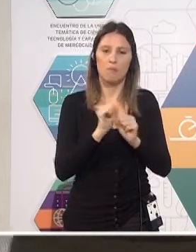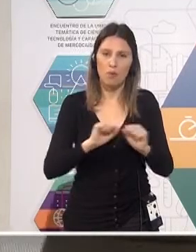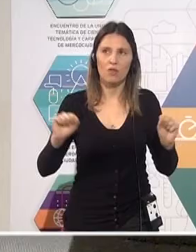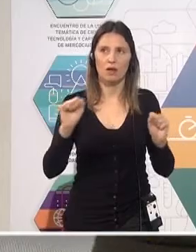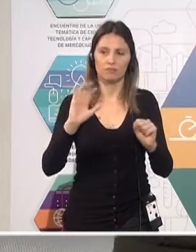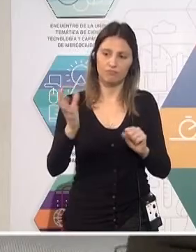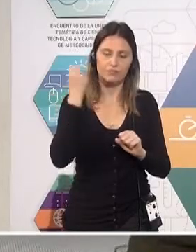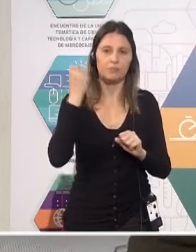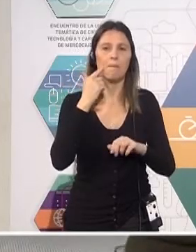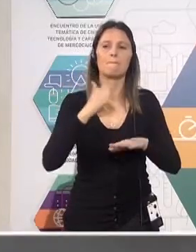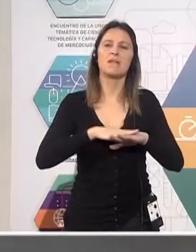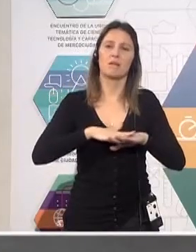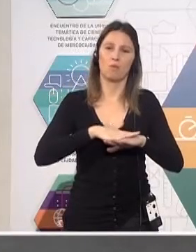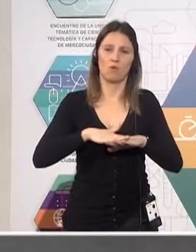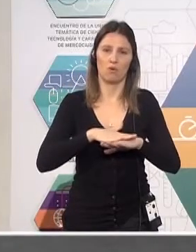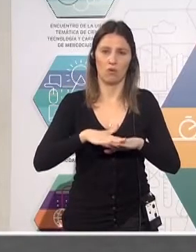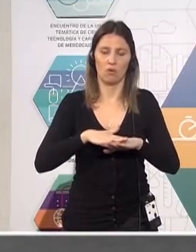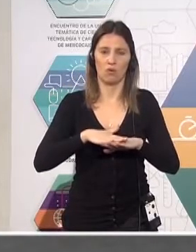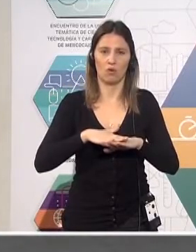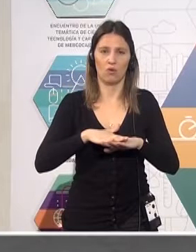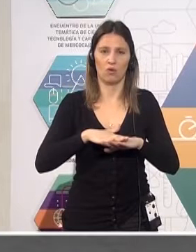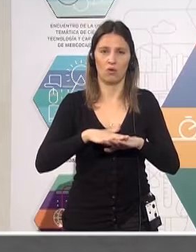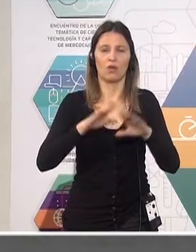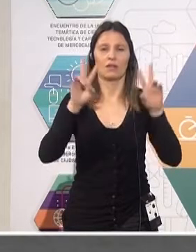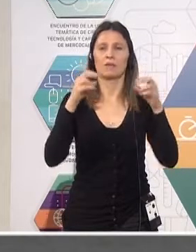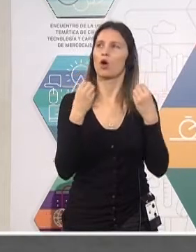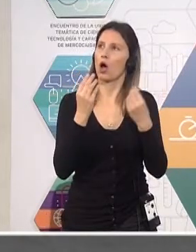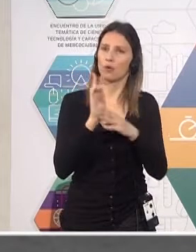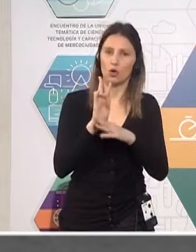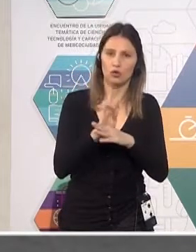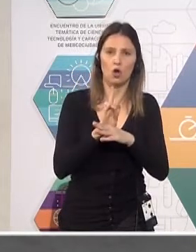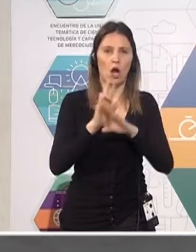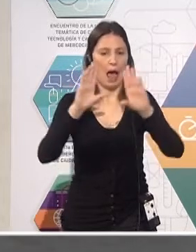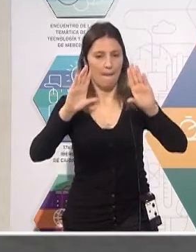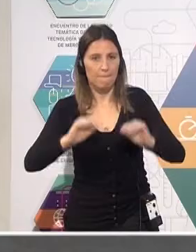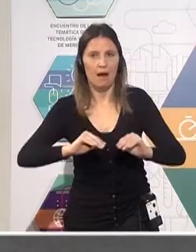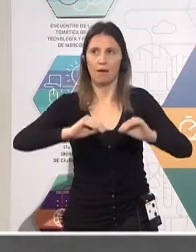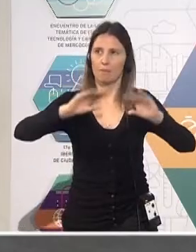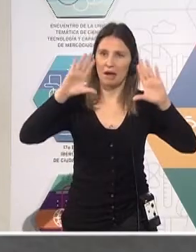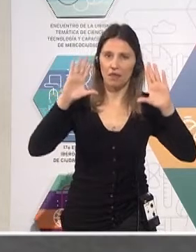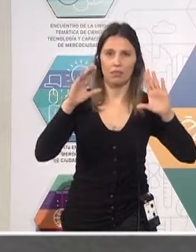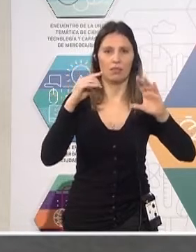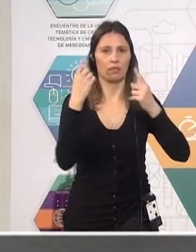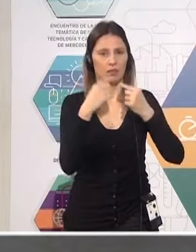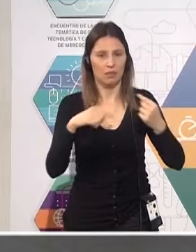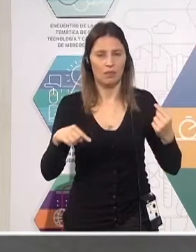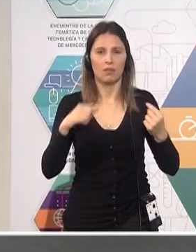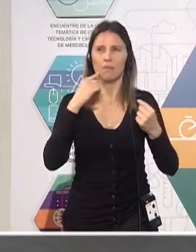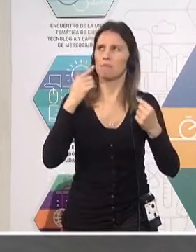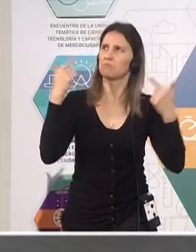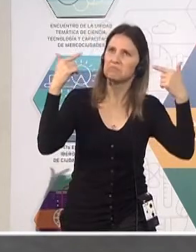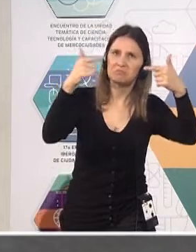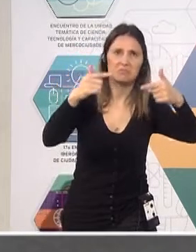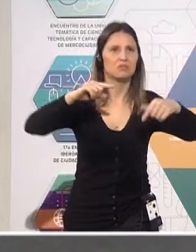obtener como mínimo este el tema de control de apagado encendido de imer izado esto por planes